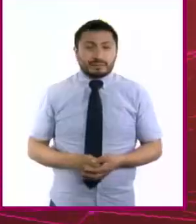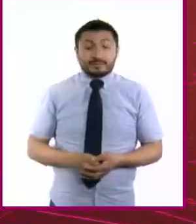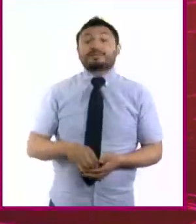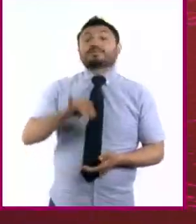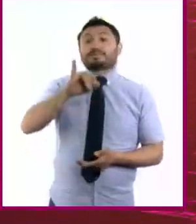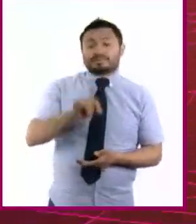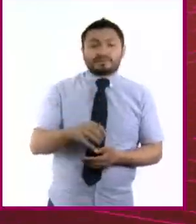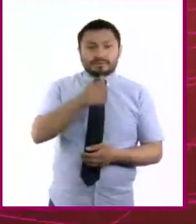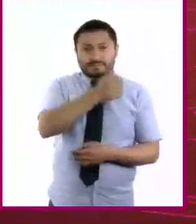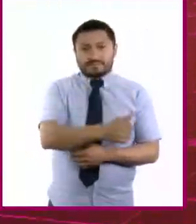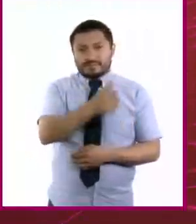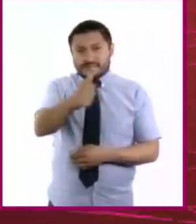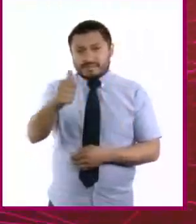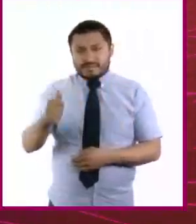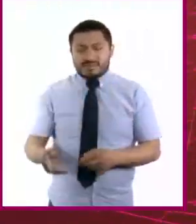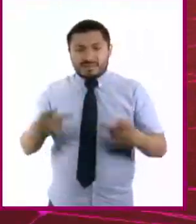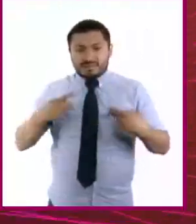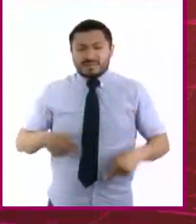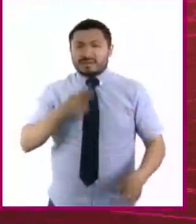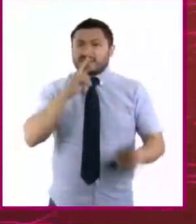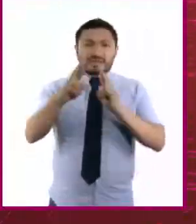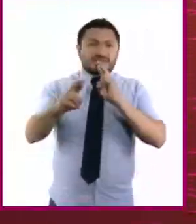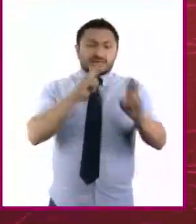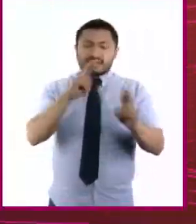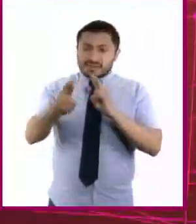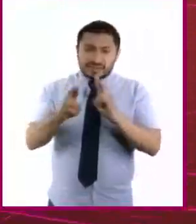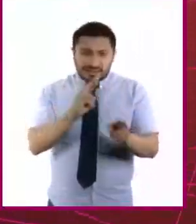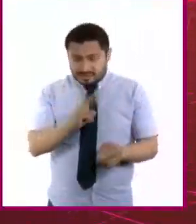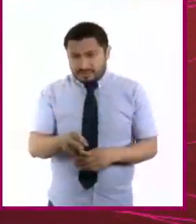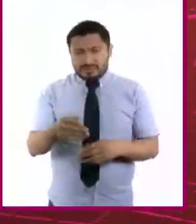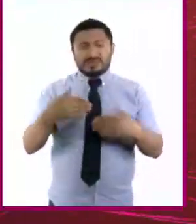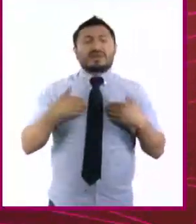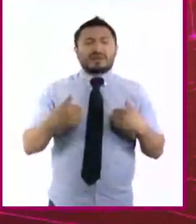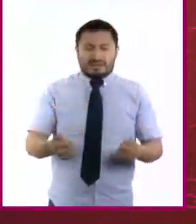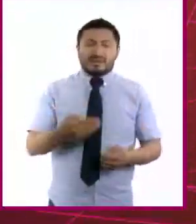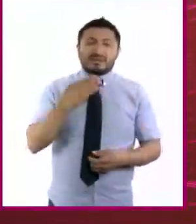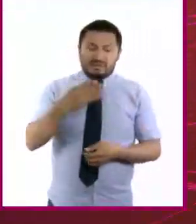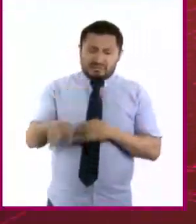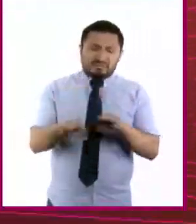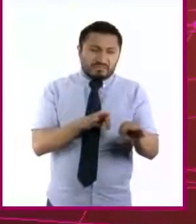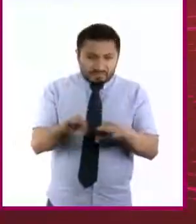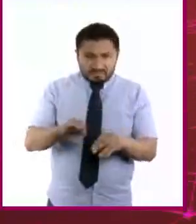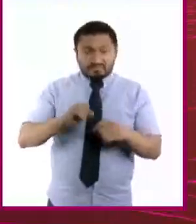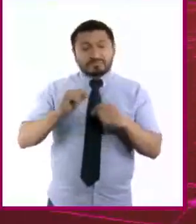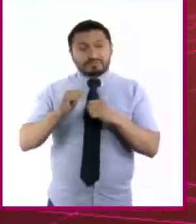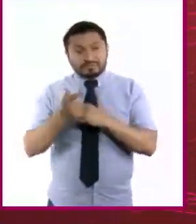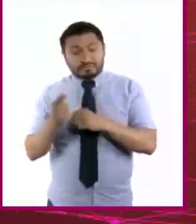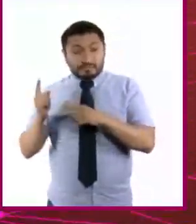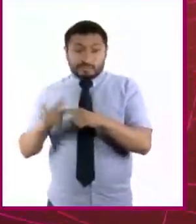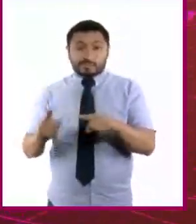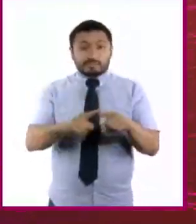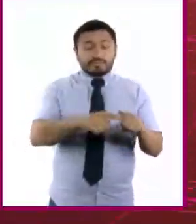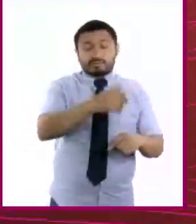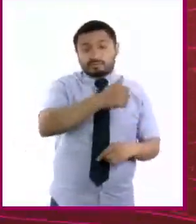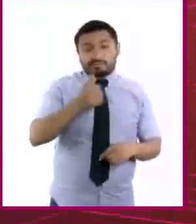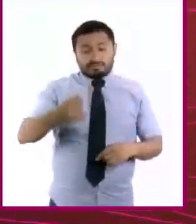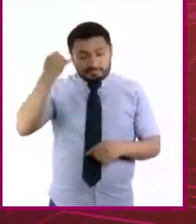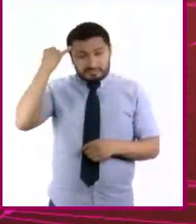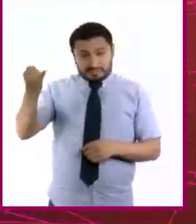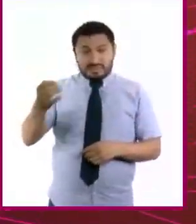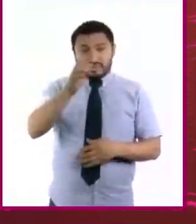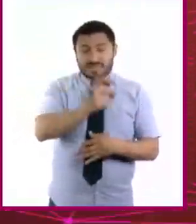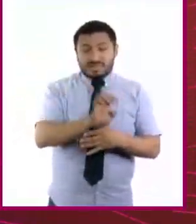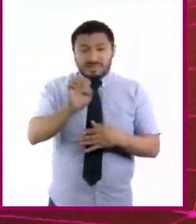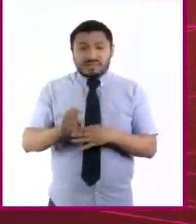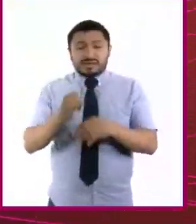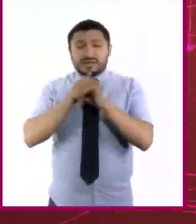una de las personas que responde el cuestionario o encuesta entienden por buen trabajo algo distinto cada una, pues habrá un sesgo de